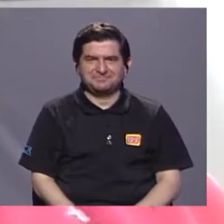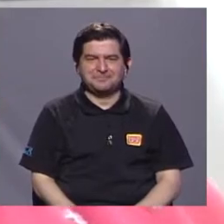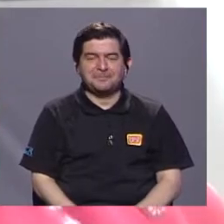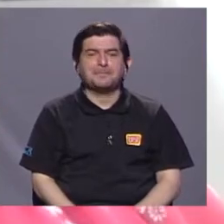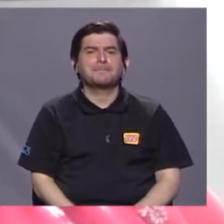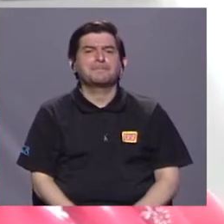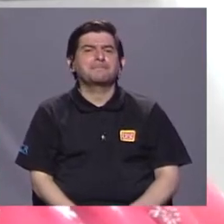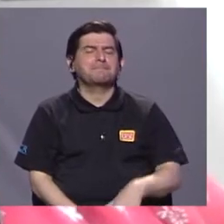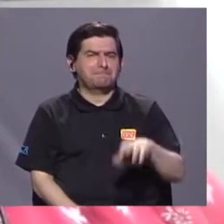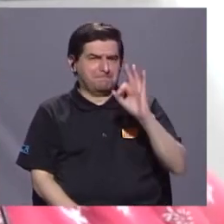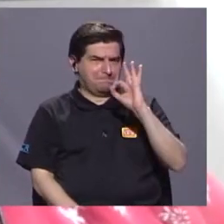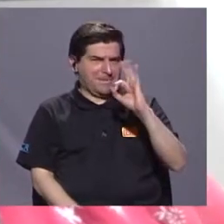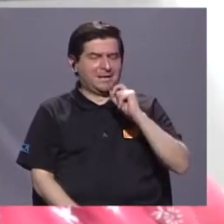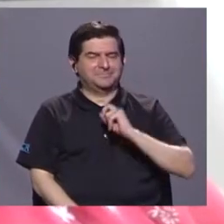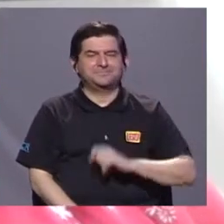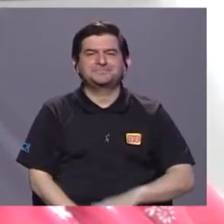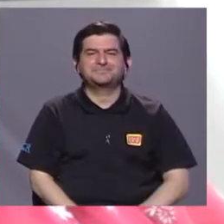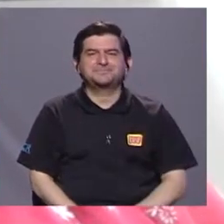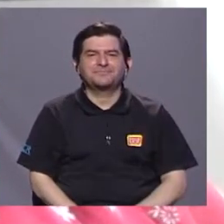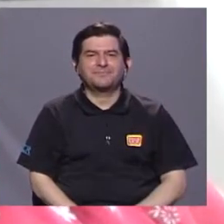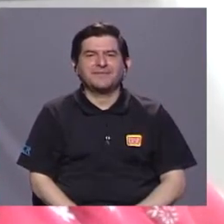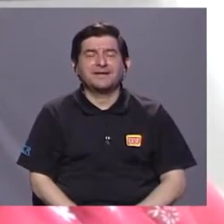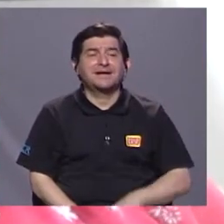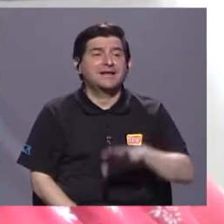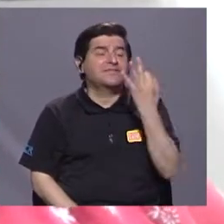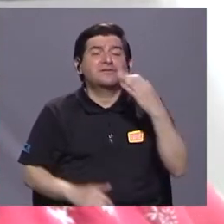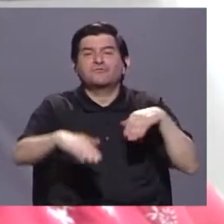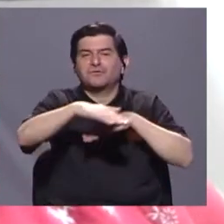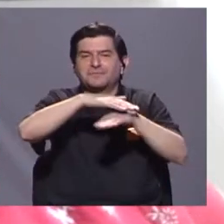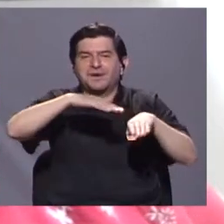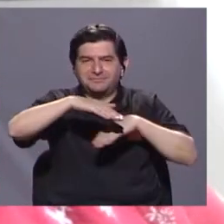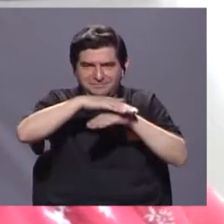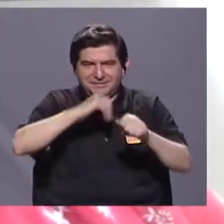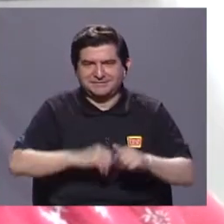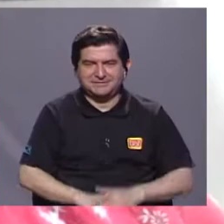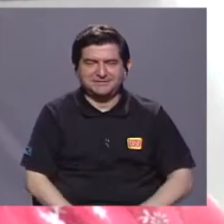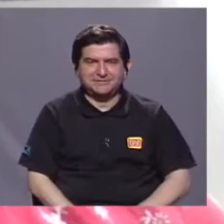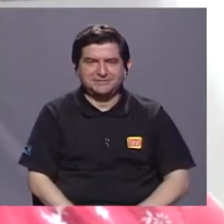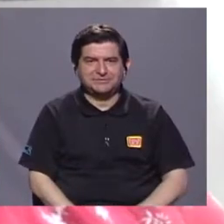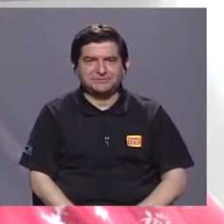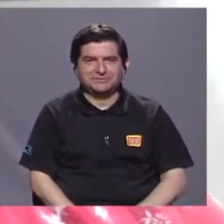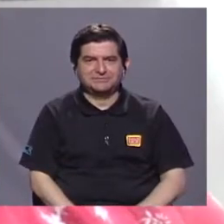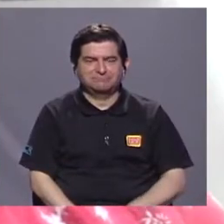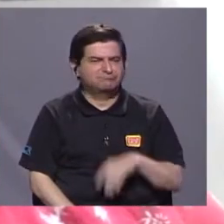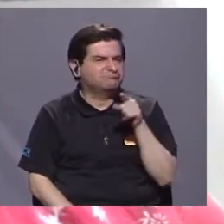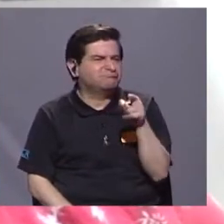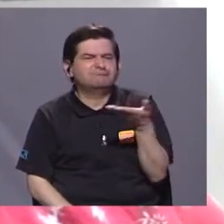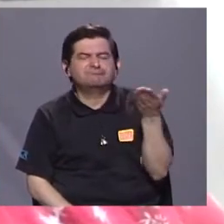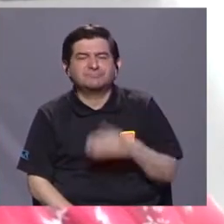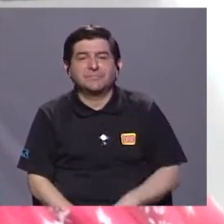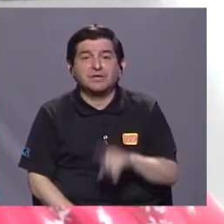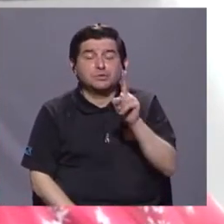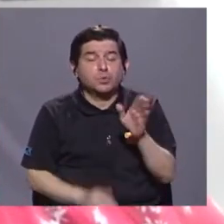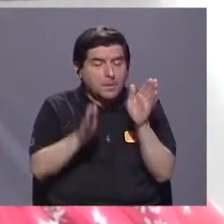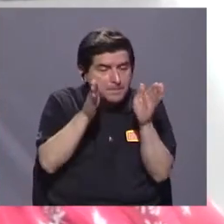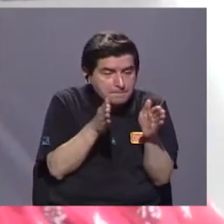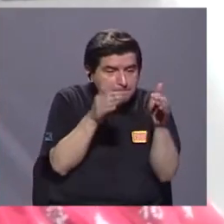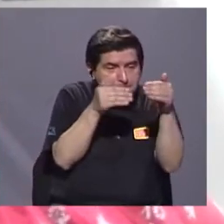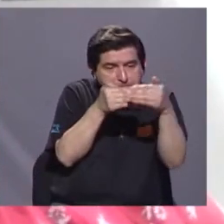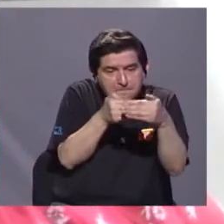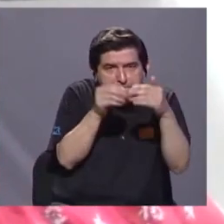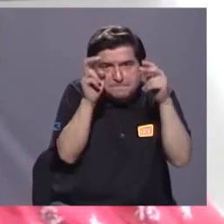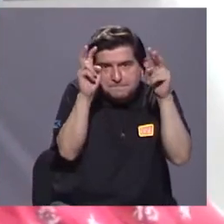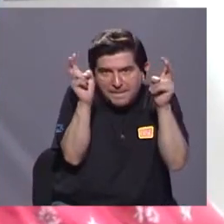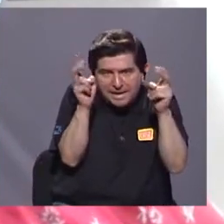claro así en lo más básico es una un paquetito un paquete